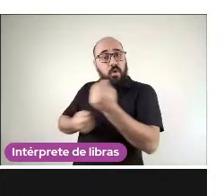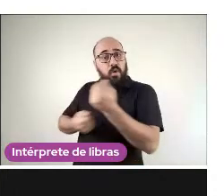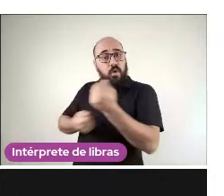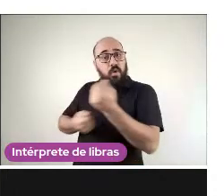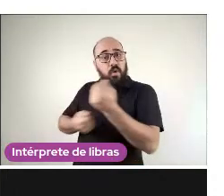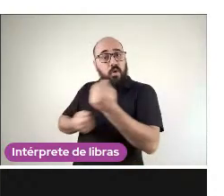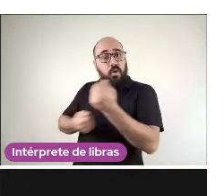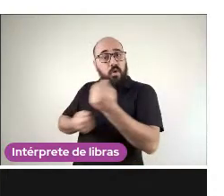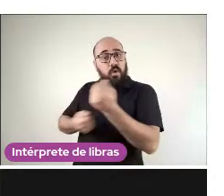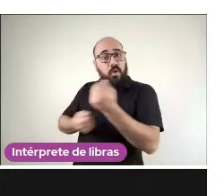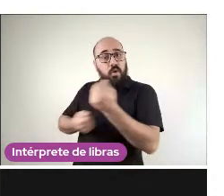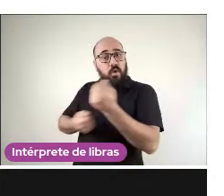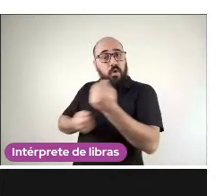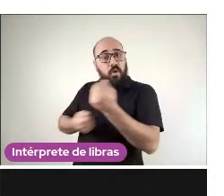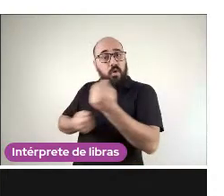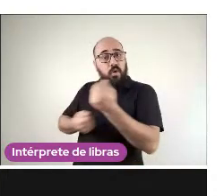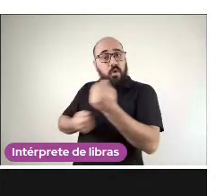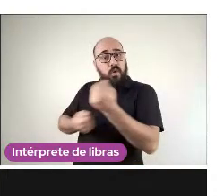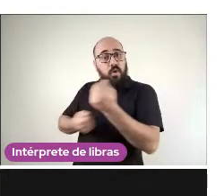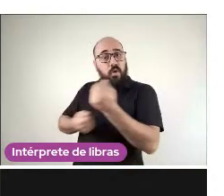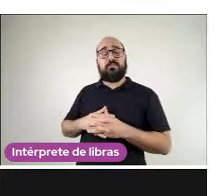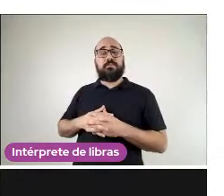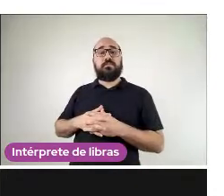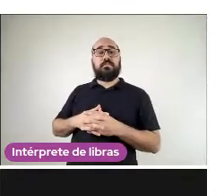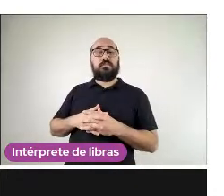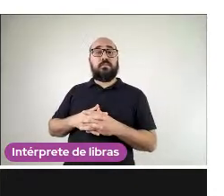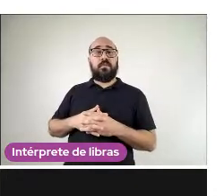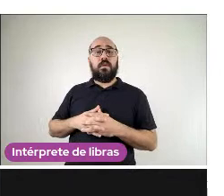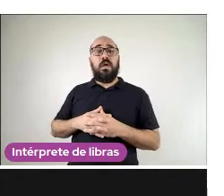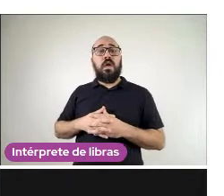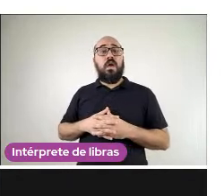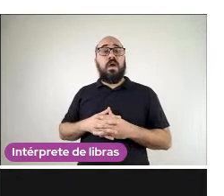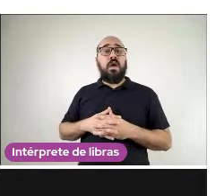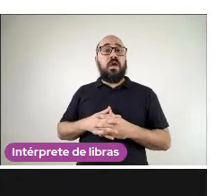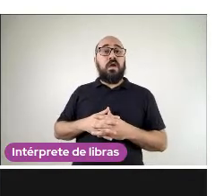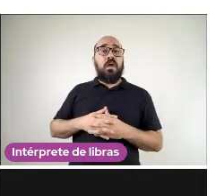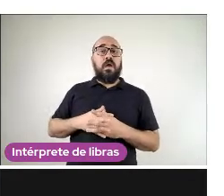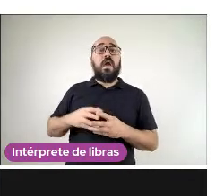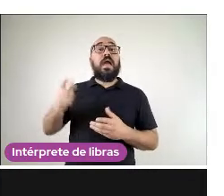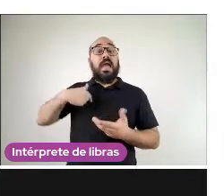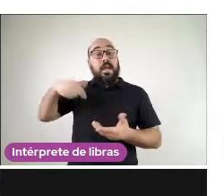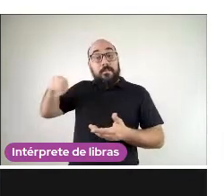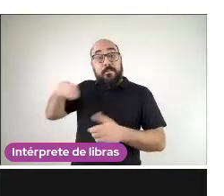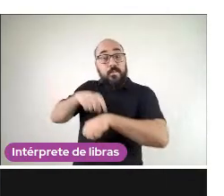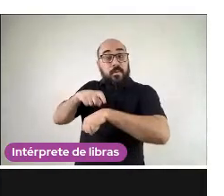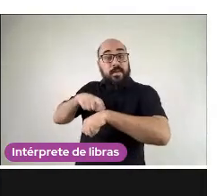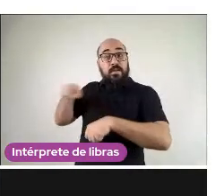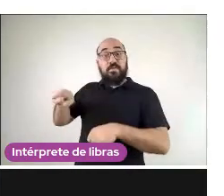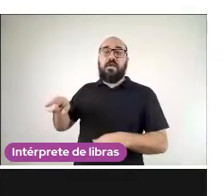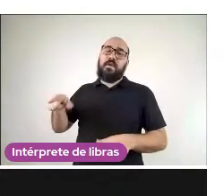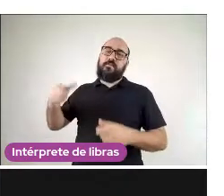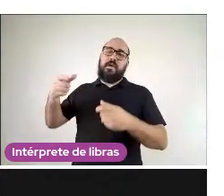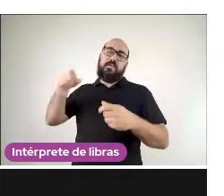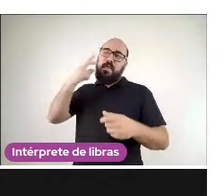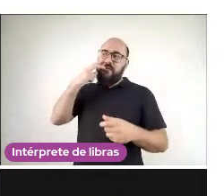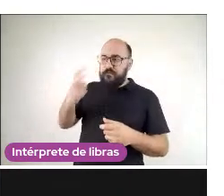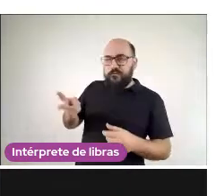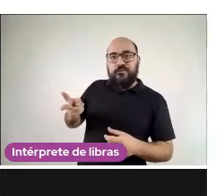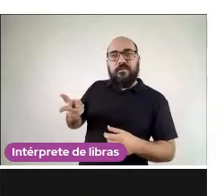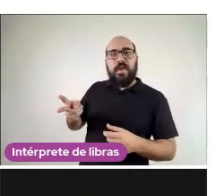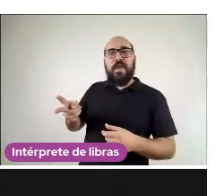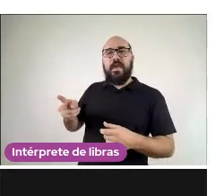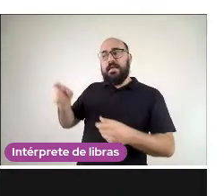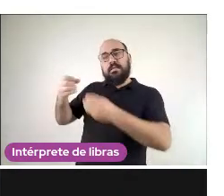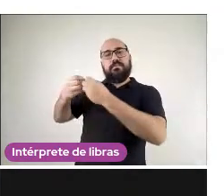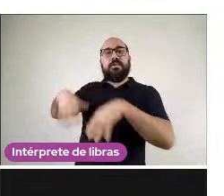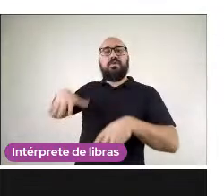en un aspecto, muy difícil también vamos a poder solucionar otro. Todos los objetivos están interrelacionados y debemos, por